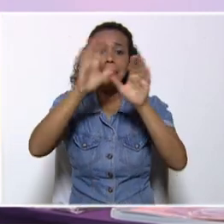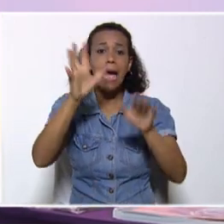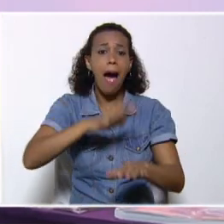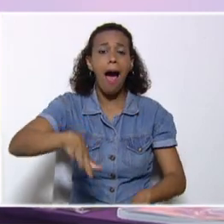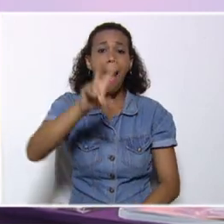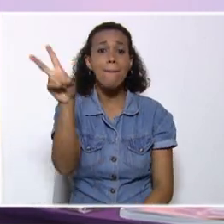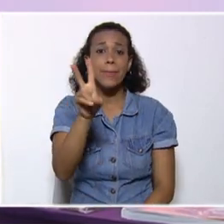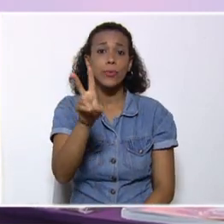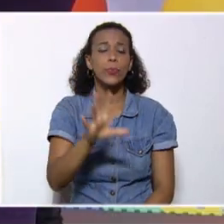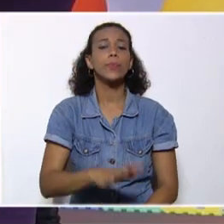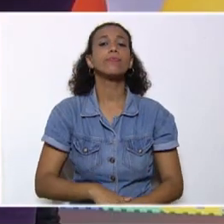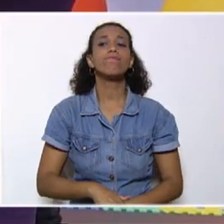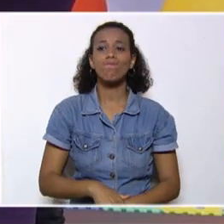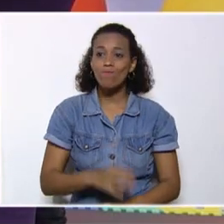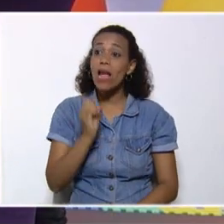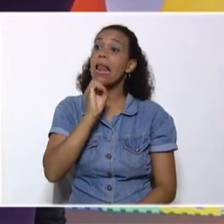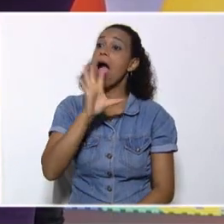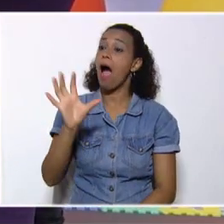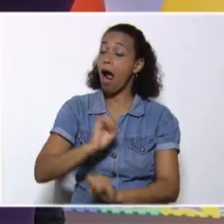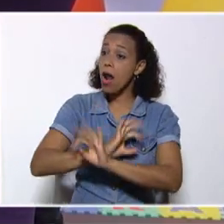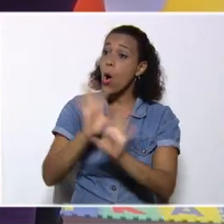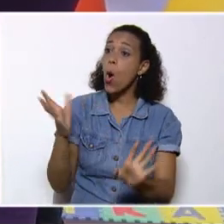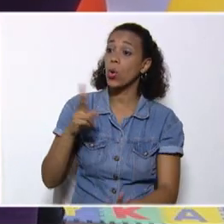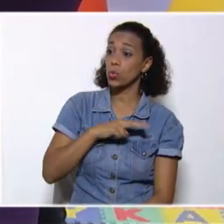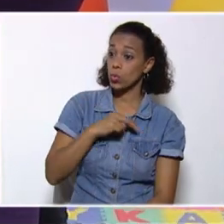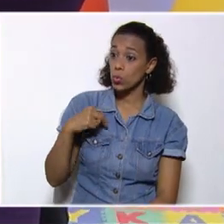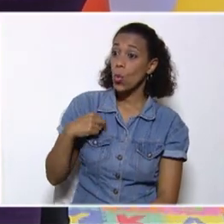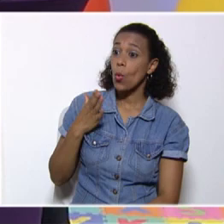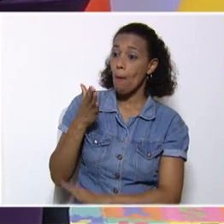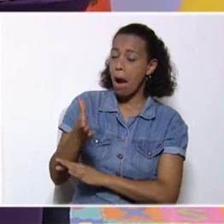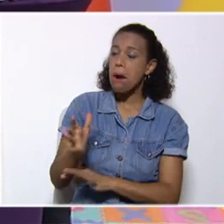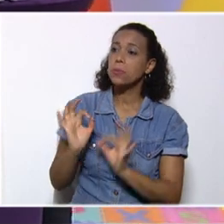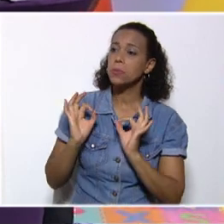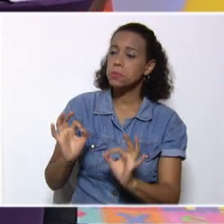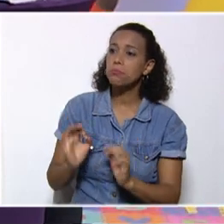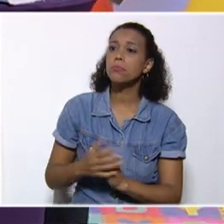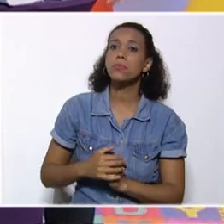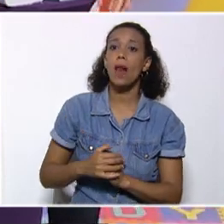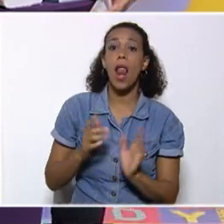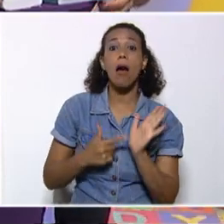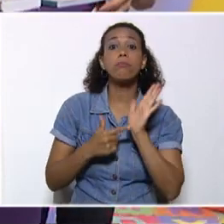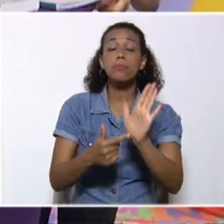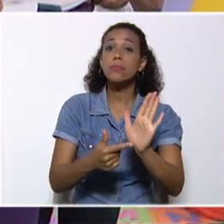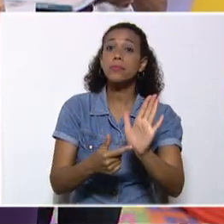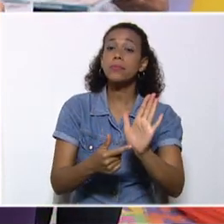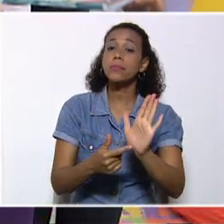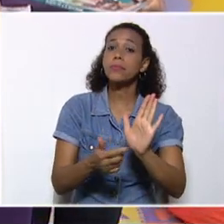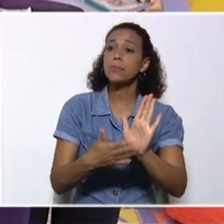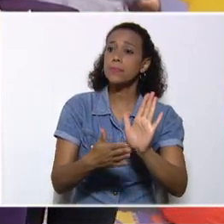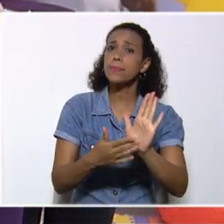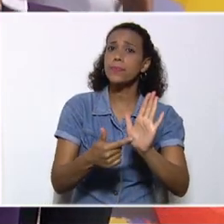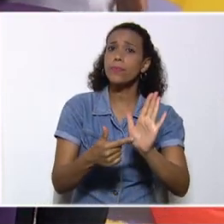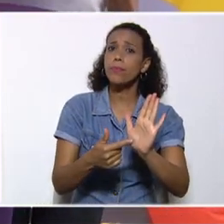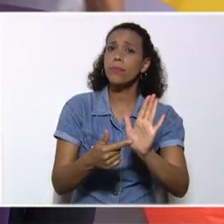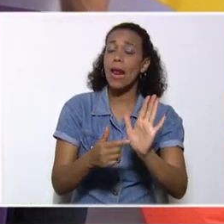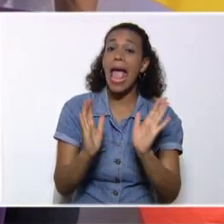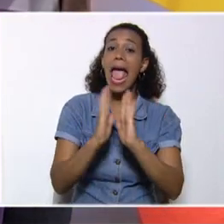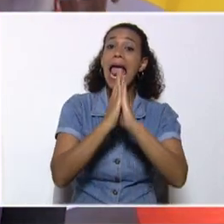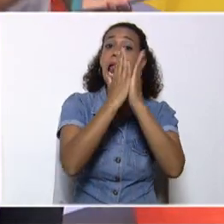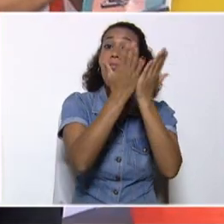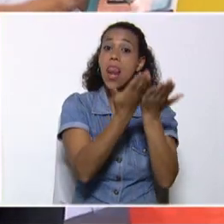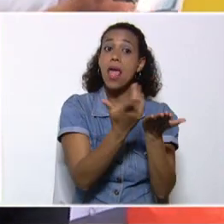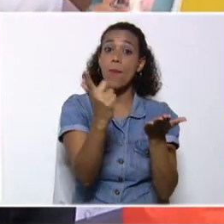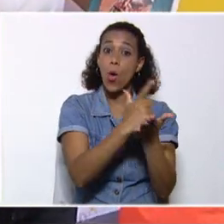a nivel nacional. Claro, claro que sí. Nosotros les presentamos en el libro